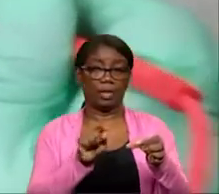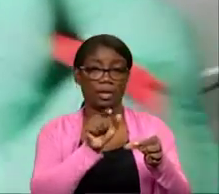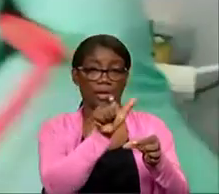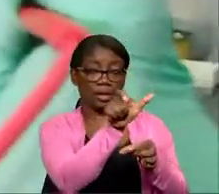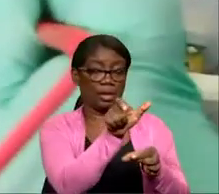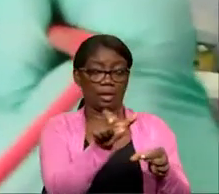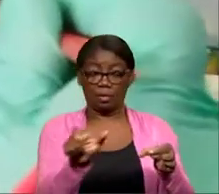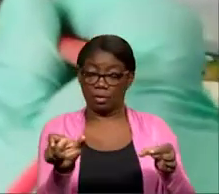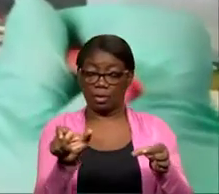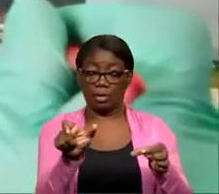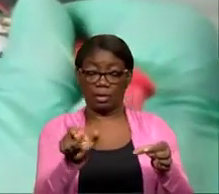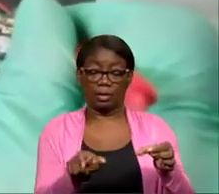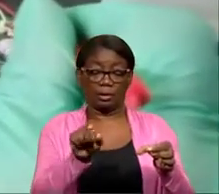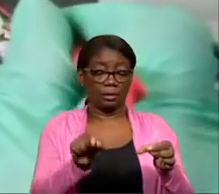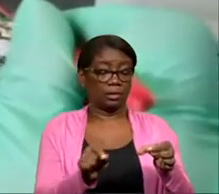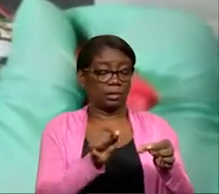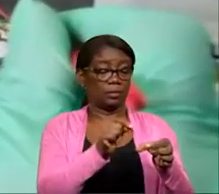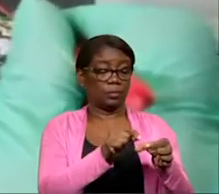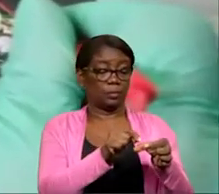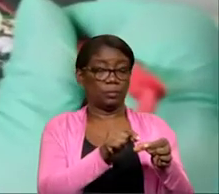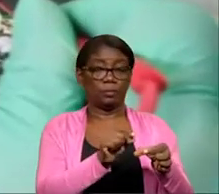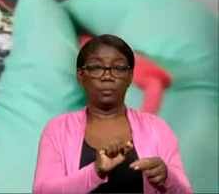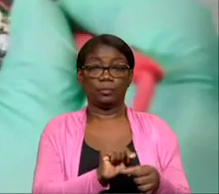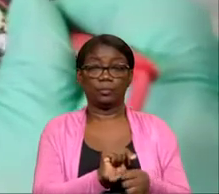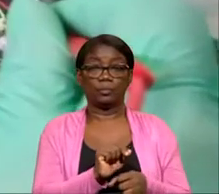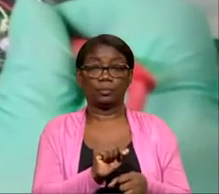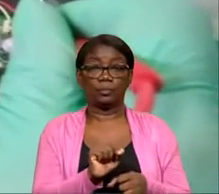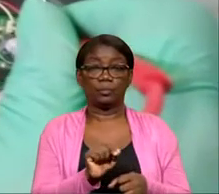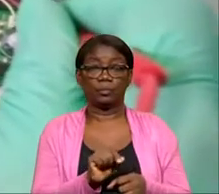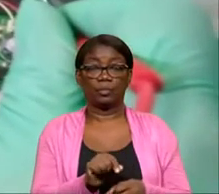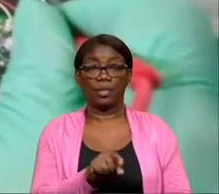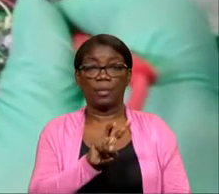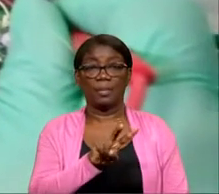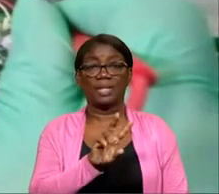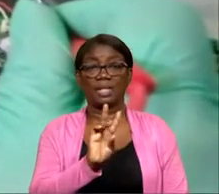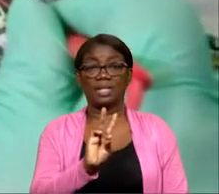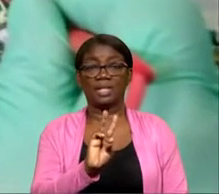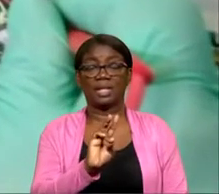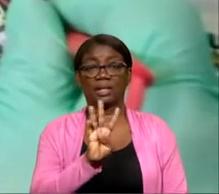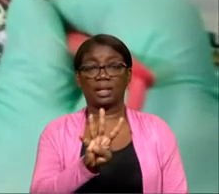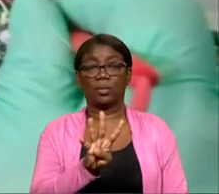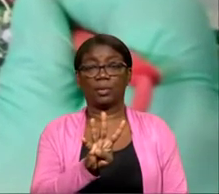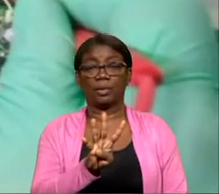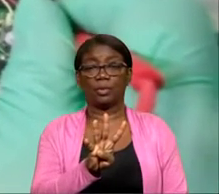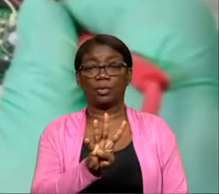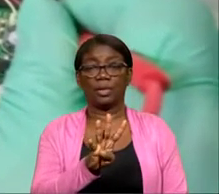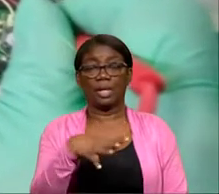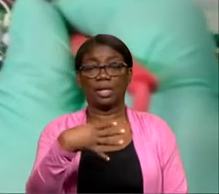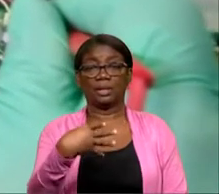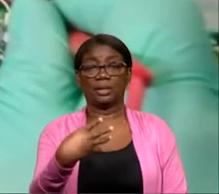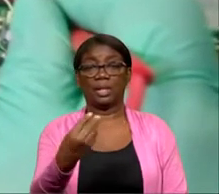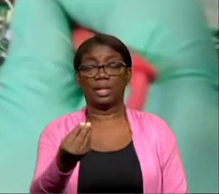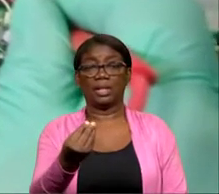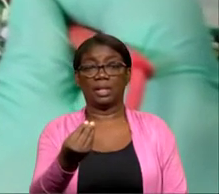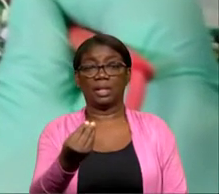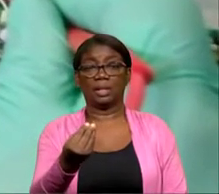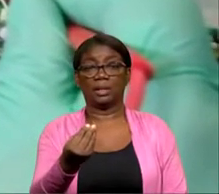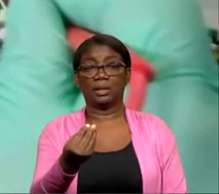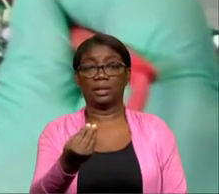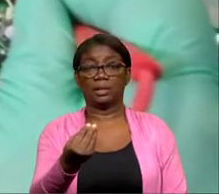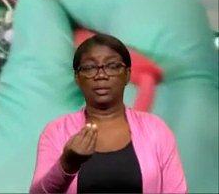LED. Dice que tengo unos 27 voltios en la salida. Ahora le damos